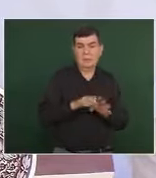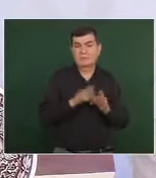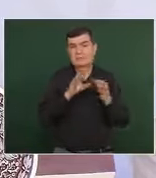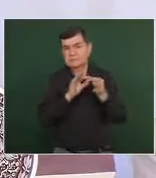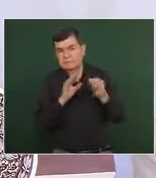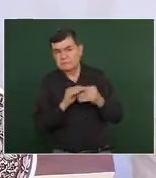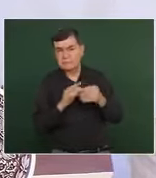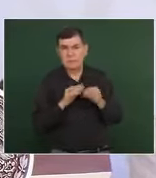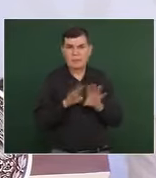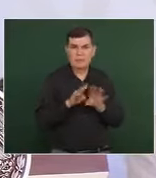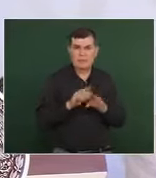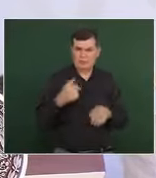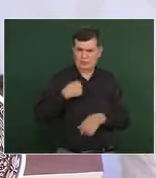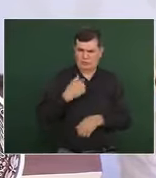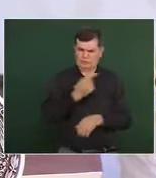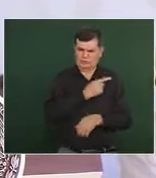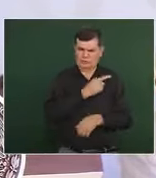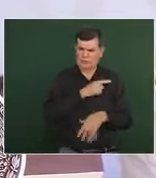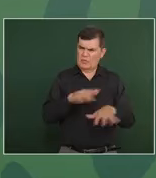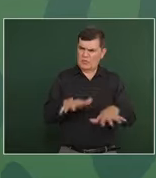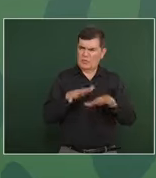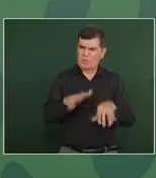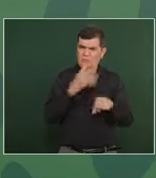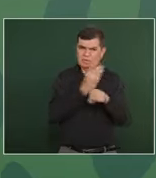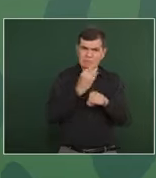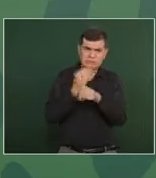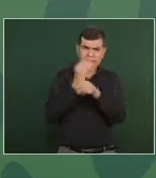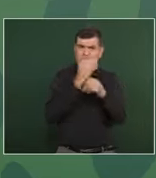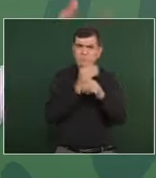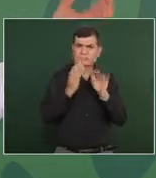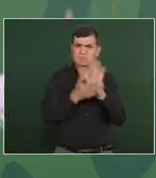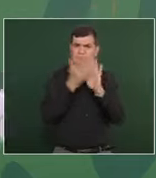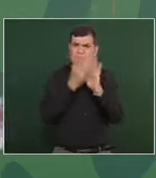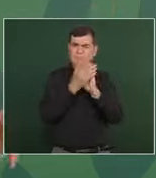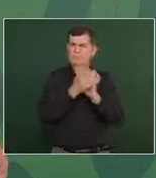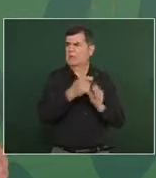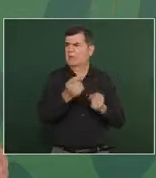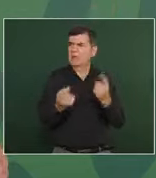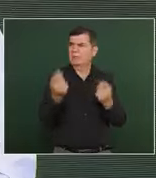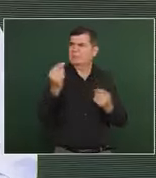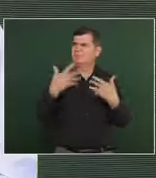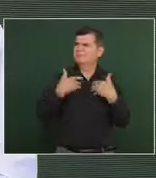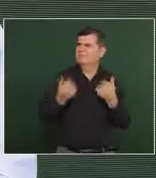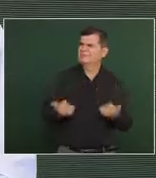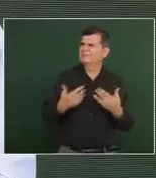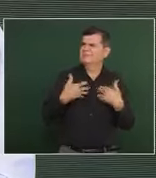de la autoconstrucción de vivienda, no entendieron.